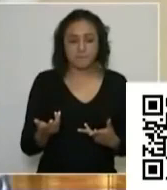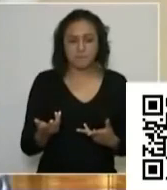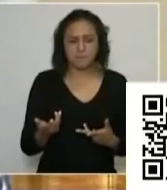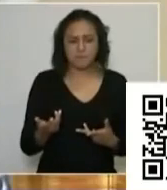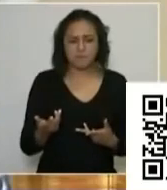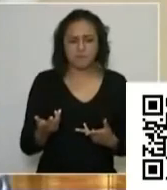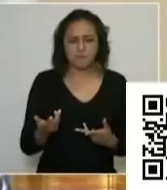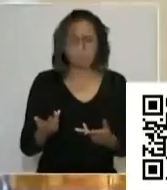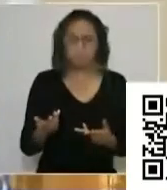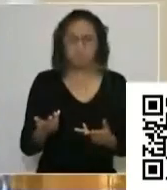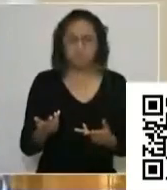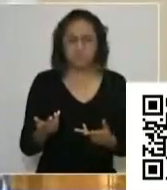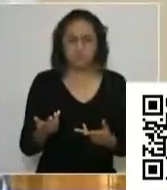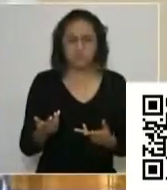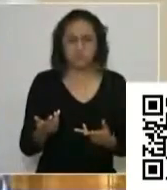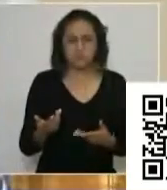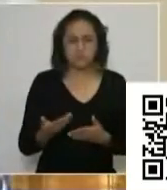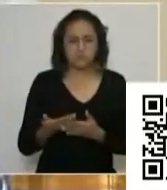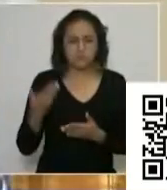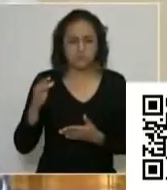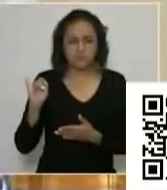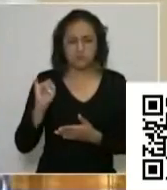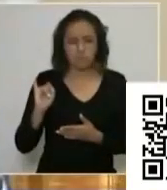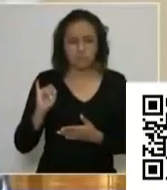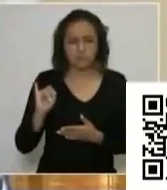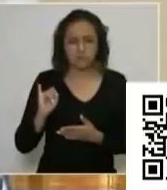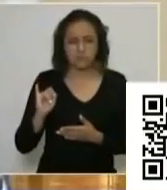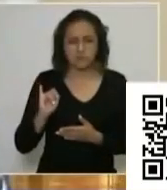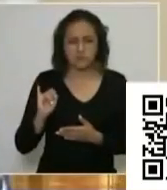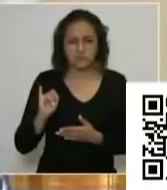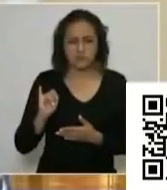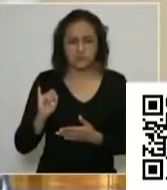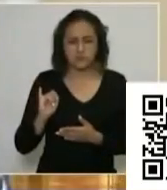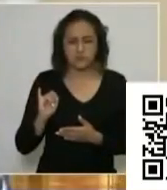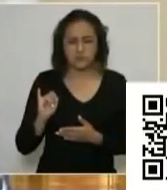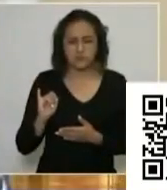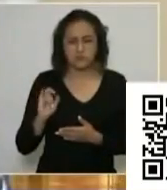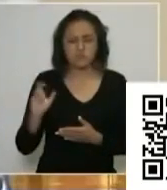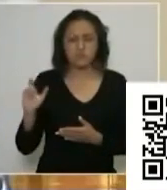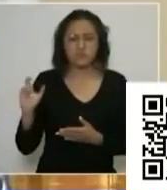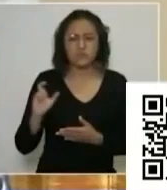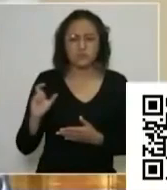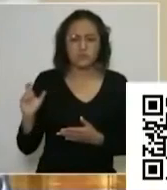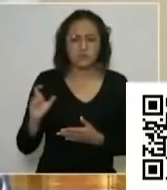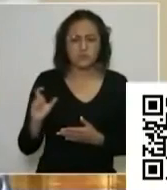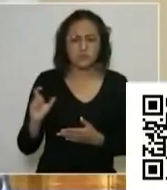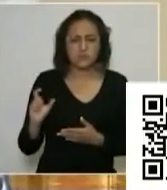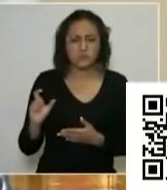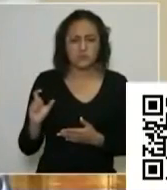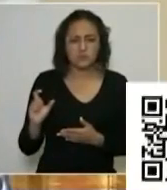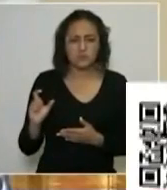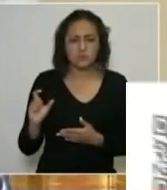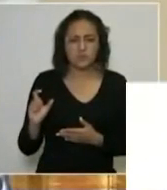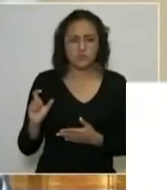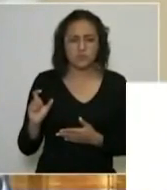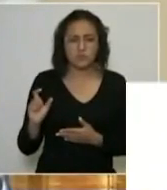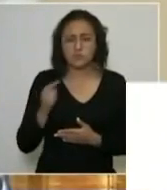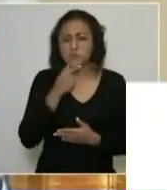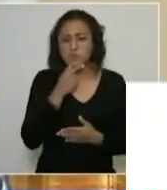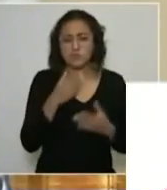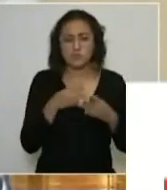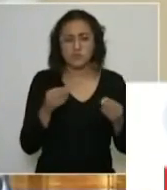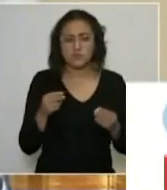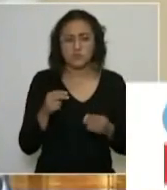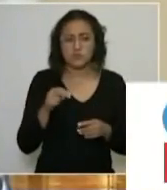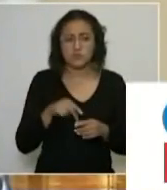fue el jueves, ¿verdad? El jueves, cuando por un menor desaparecido